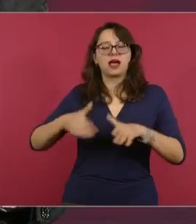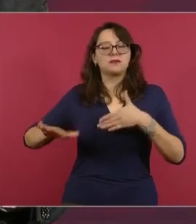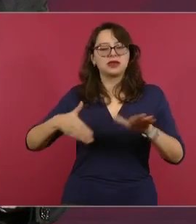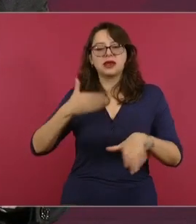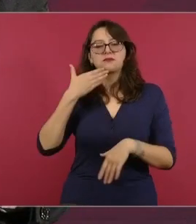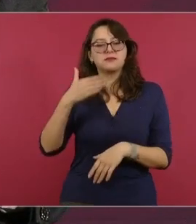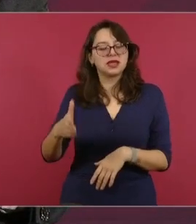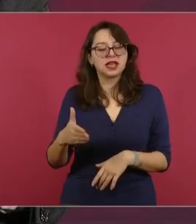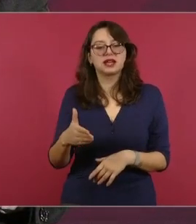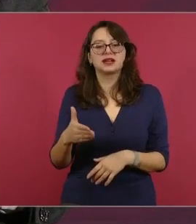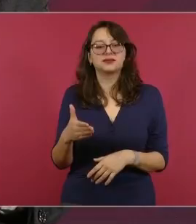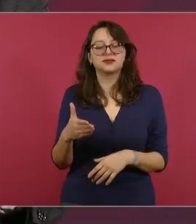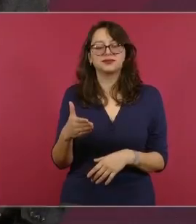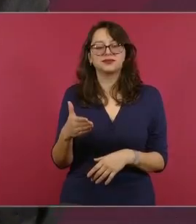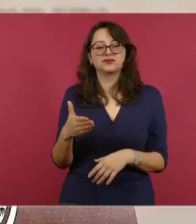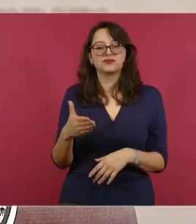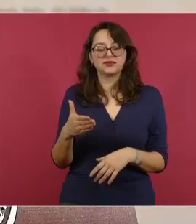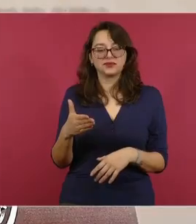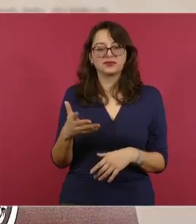la